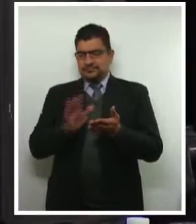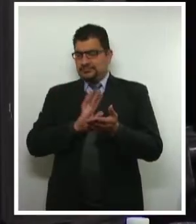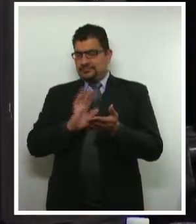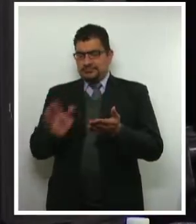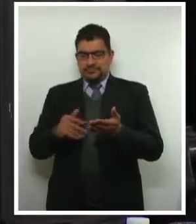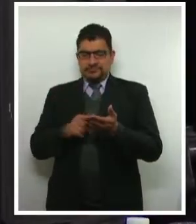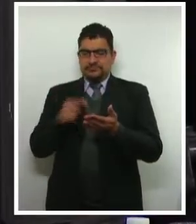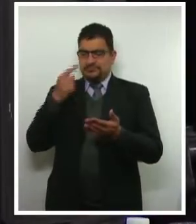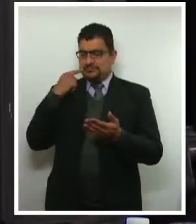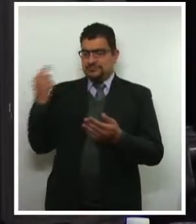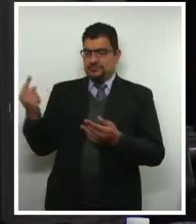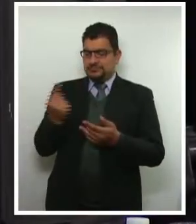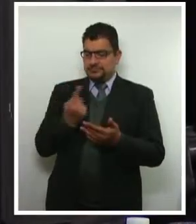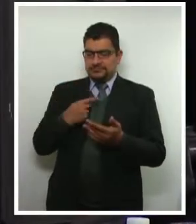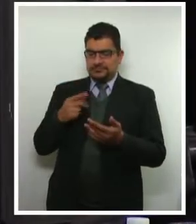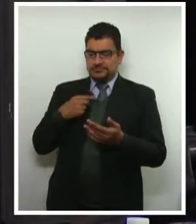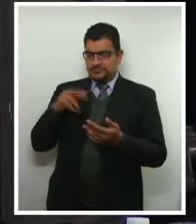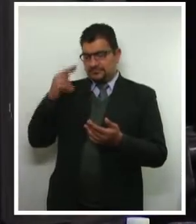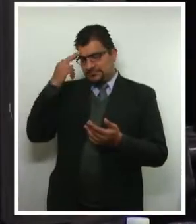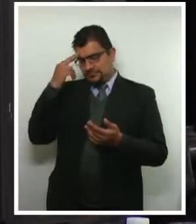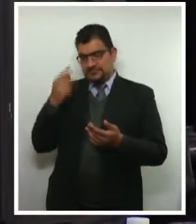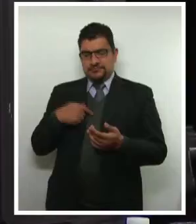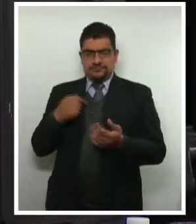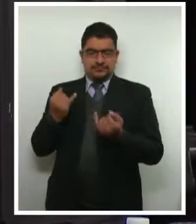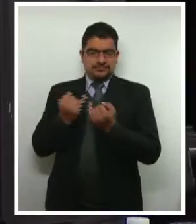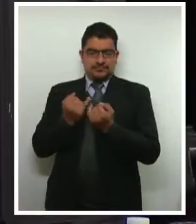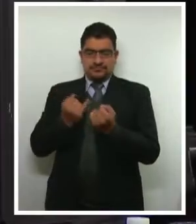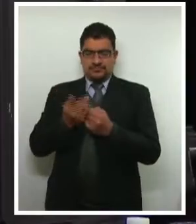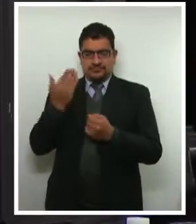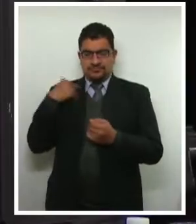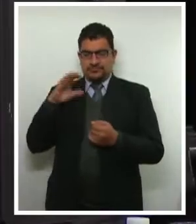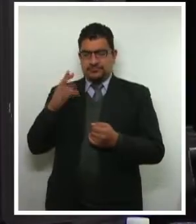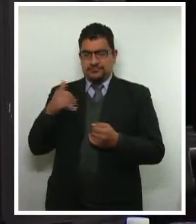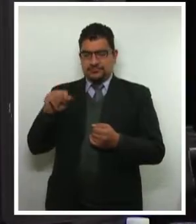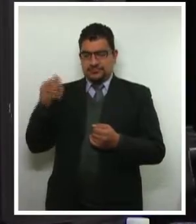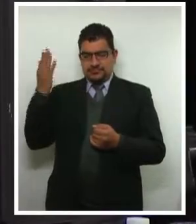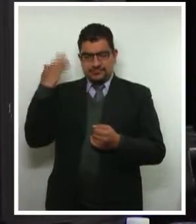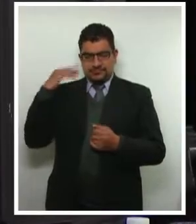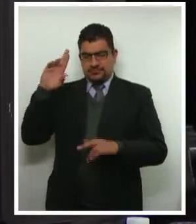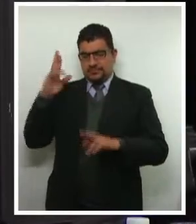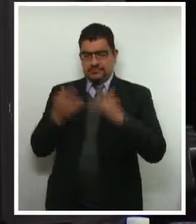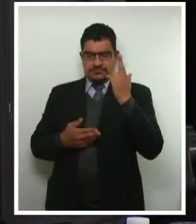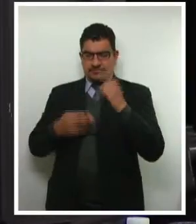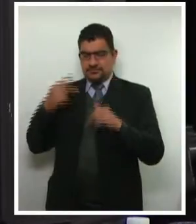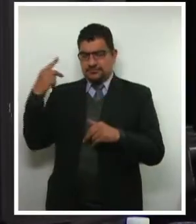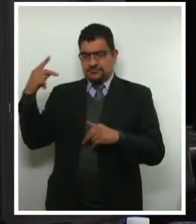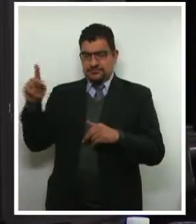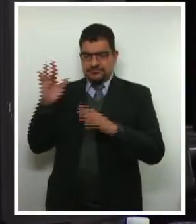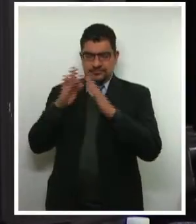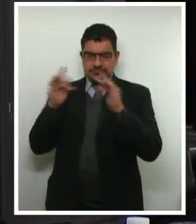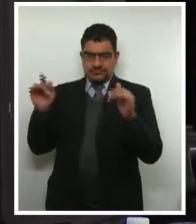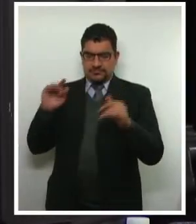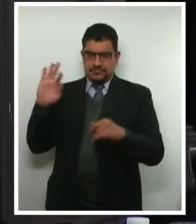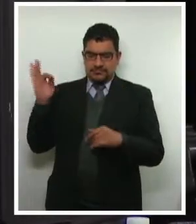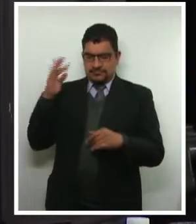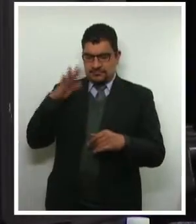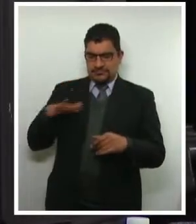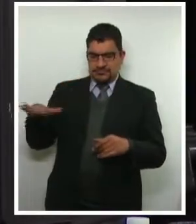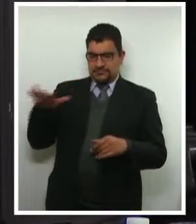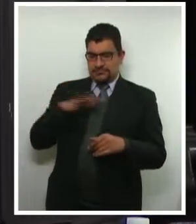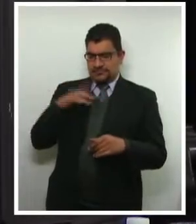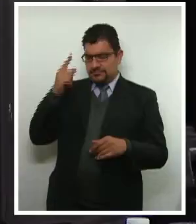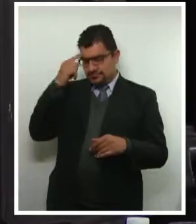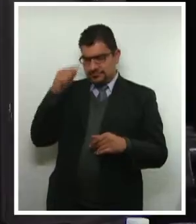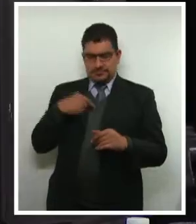porque alguien que me recuerda a los chuanes de la Revolución Francesa, que huyeron cuando llegó